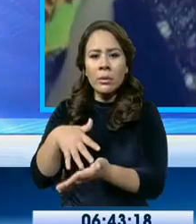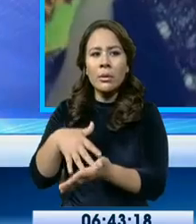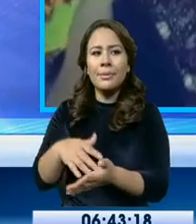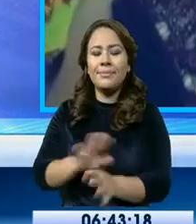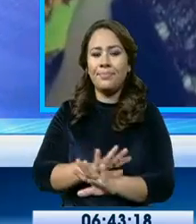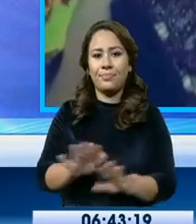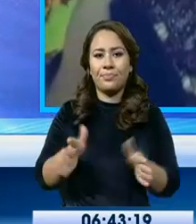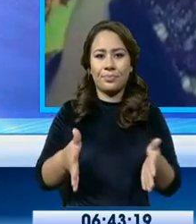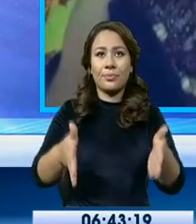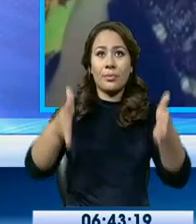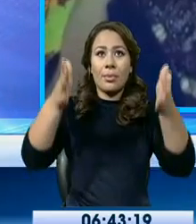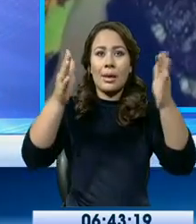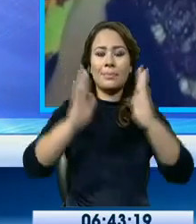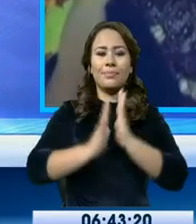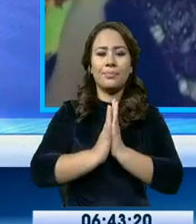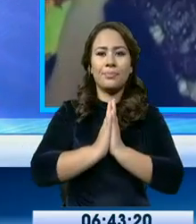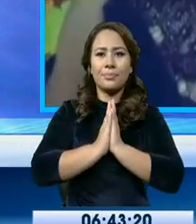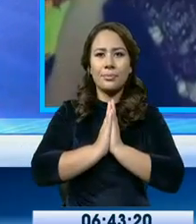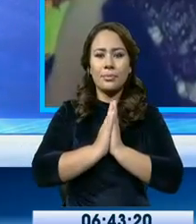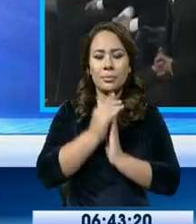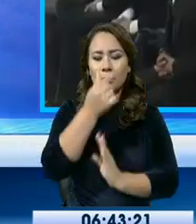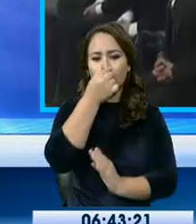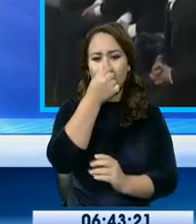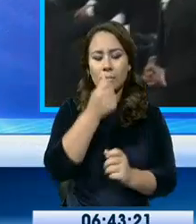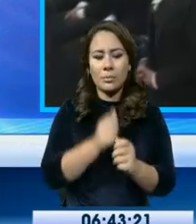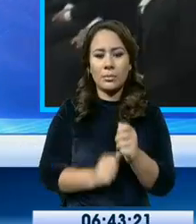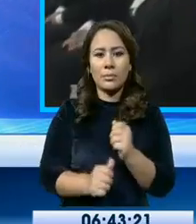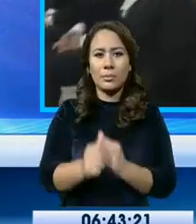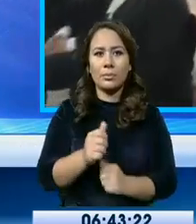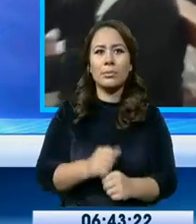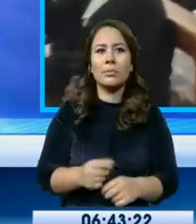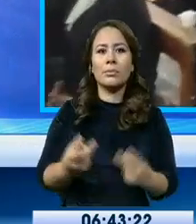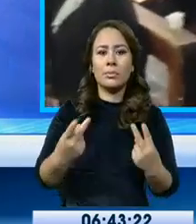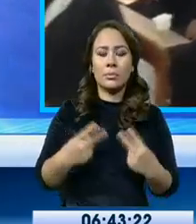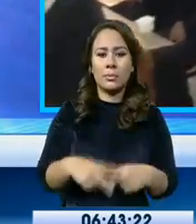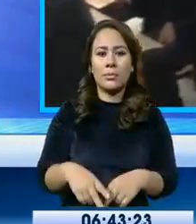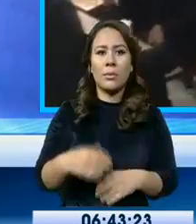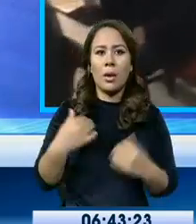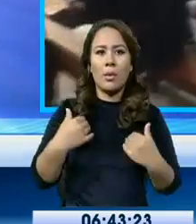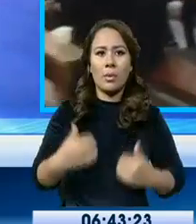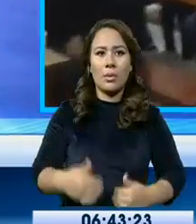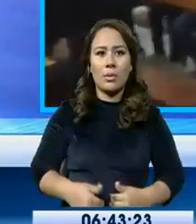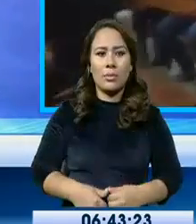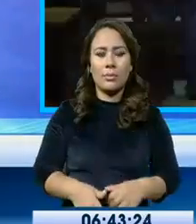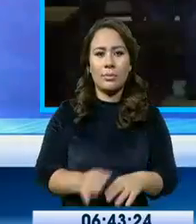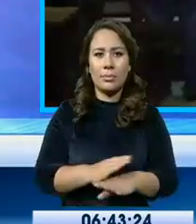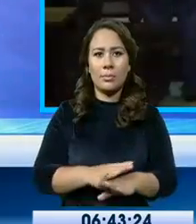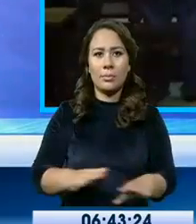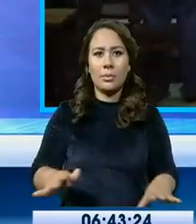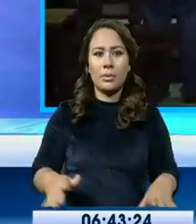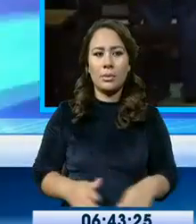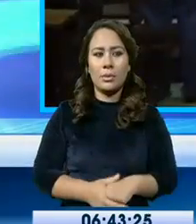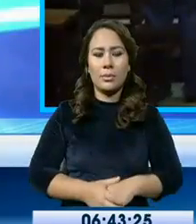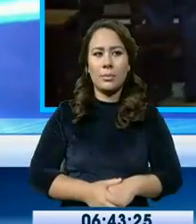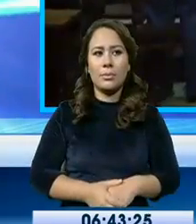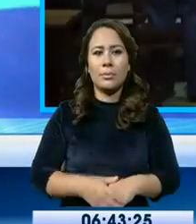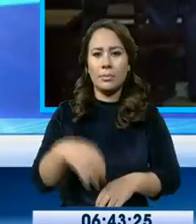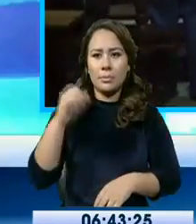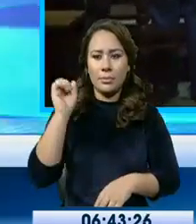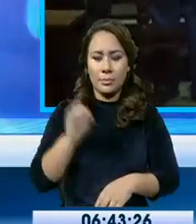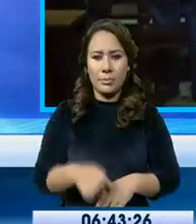levantado una capilla ardiente a la espera, ¿verdad?, del féretro que contiene sus restos, a fin de